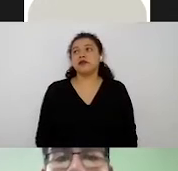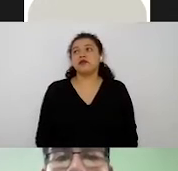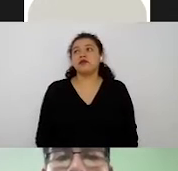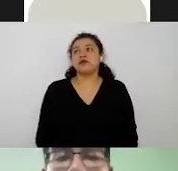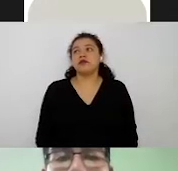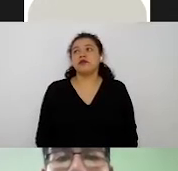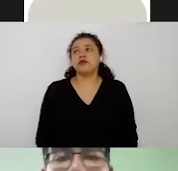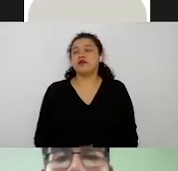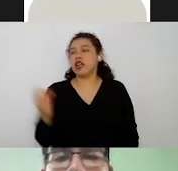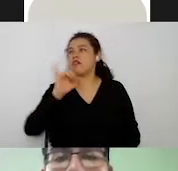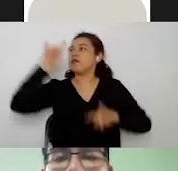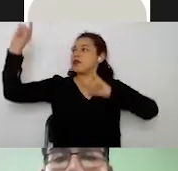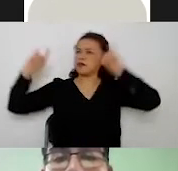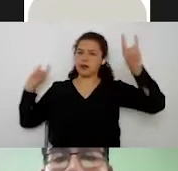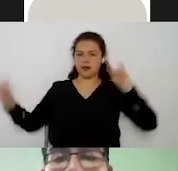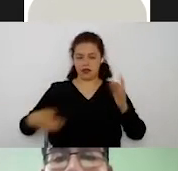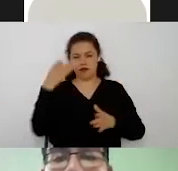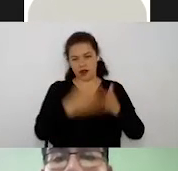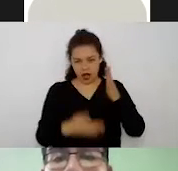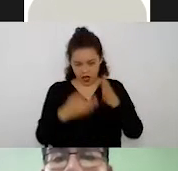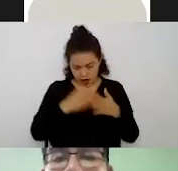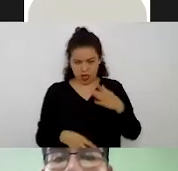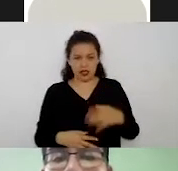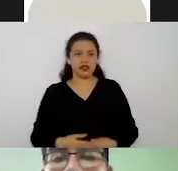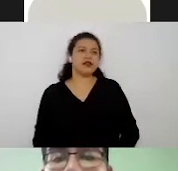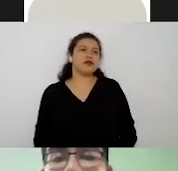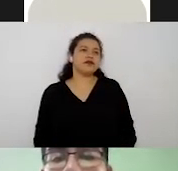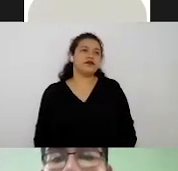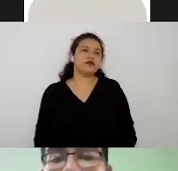quizás señalizaciones, si les hacen falta,